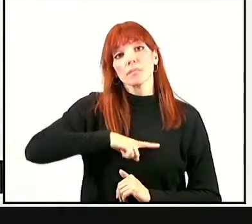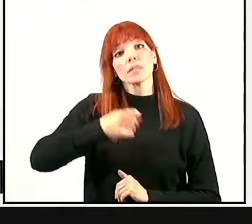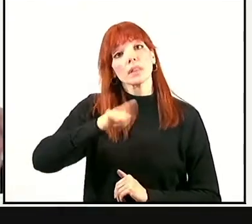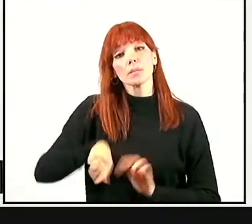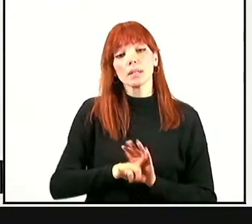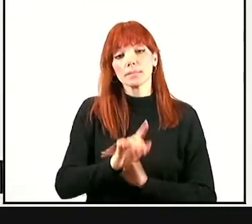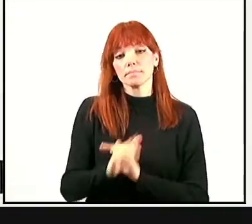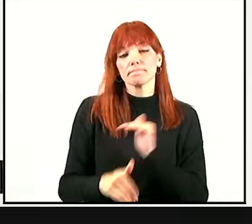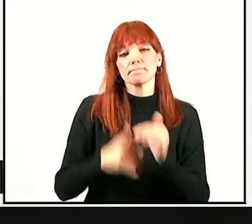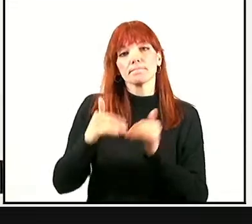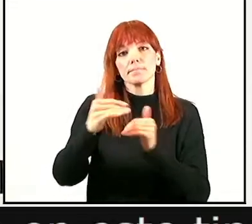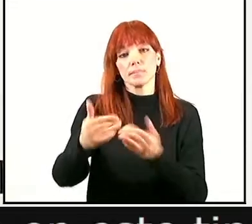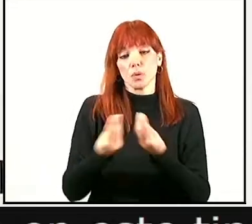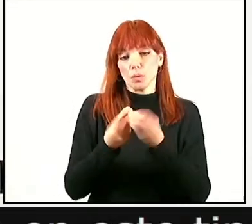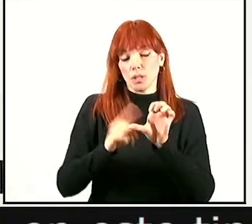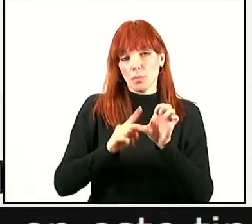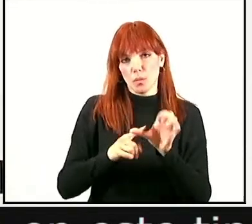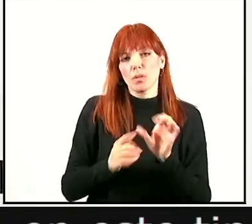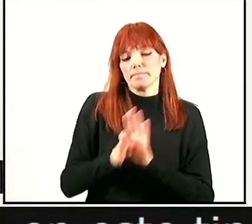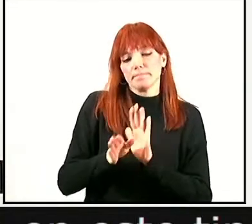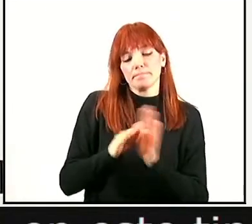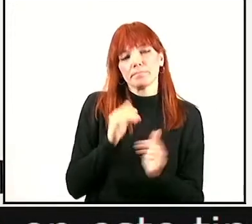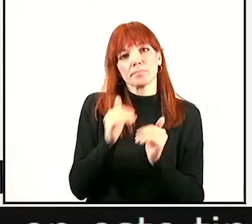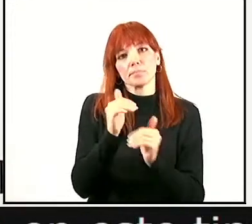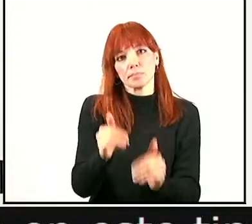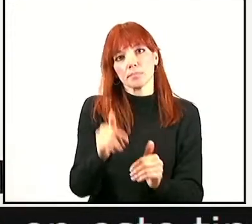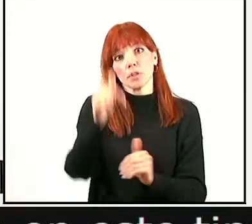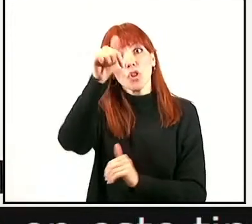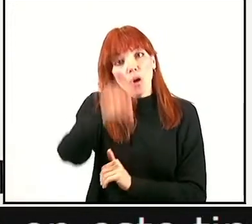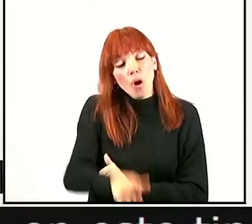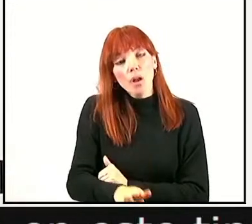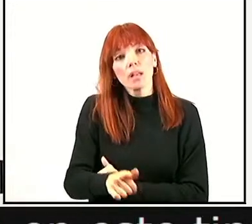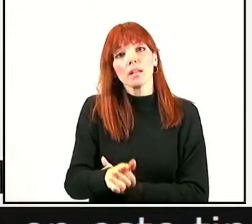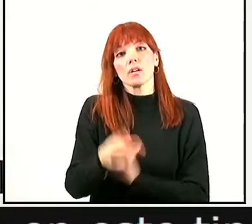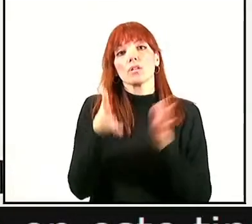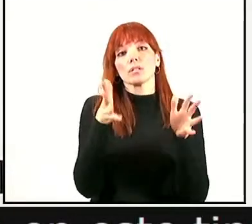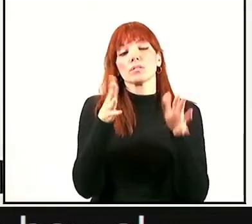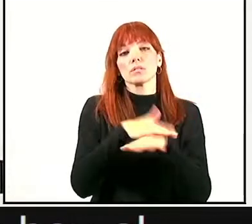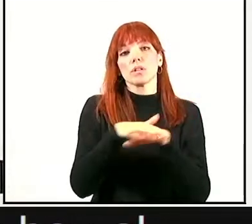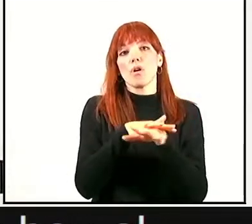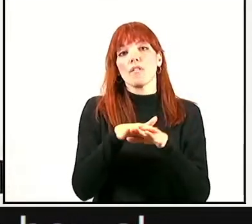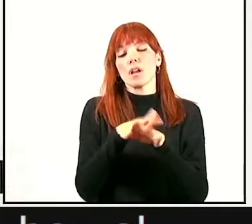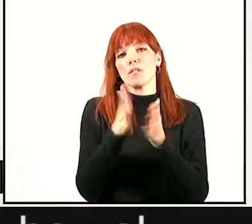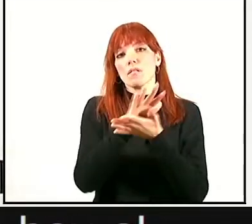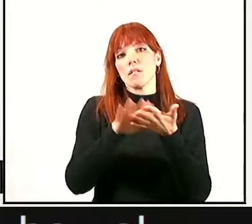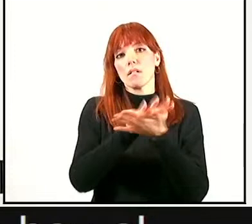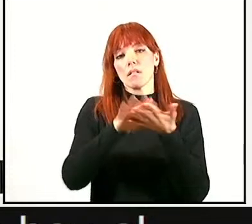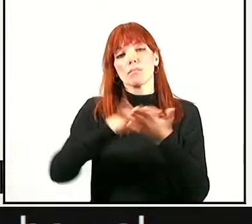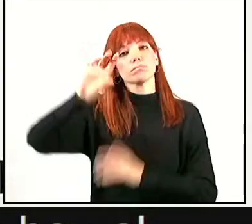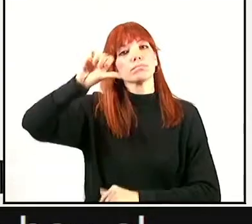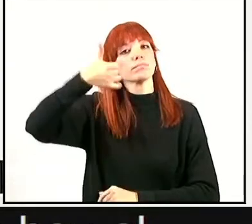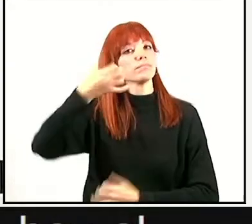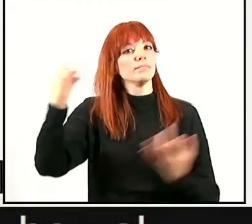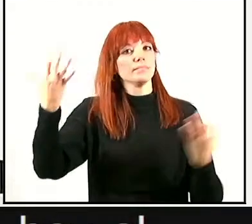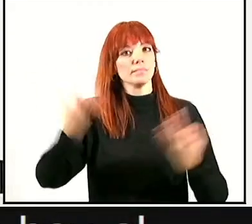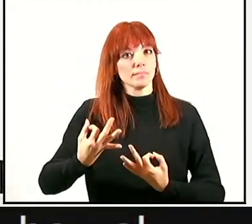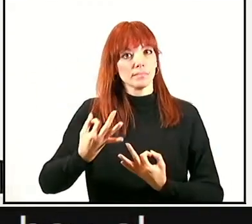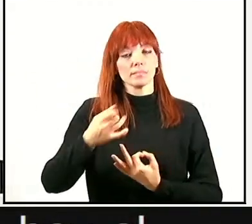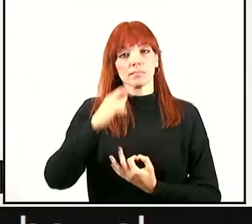tipo de ayudas desde la Junta de Extremadura. Y hoy el Consejo de Gobierno ha